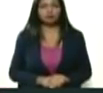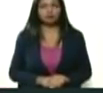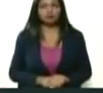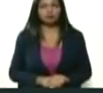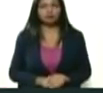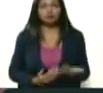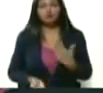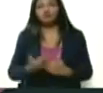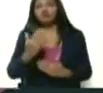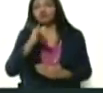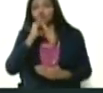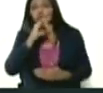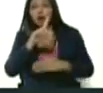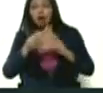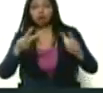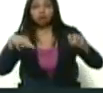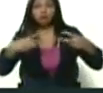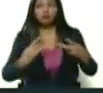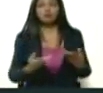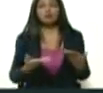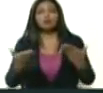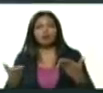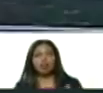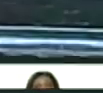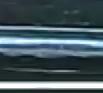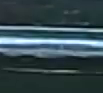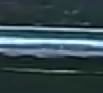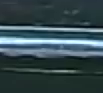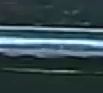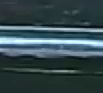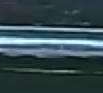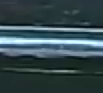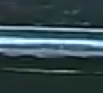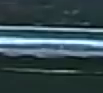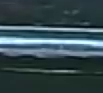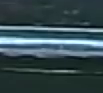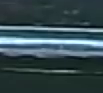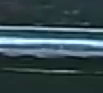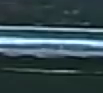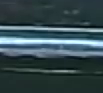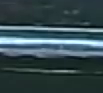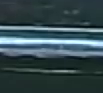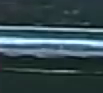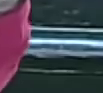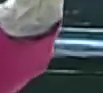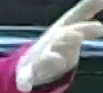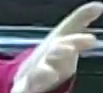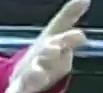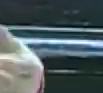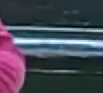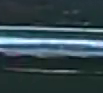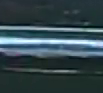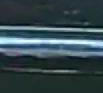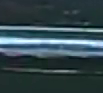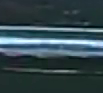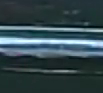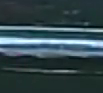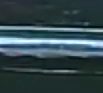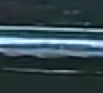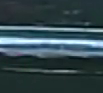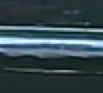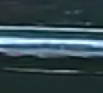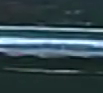Importante información actualizada la que ofrece la vicepresidenta ejecutiva de la República, doctora Delcy Rodríguez, al frente de esta